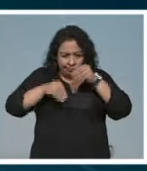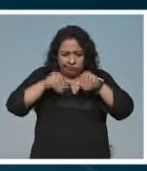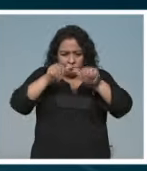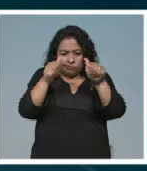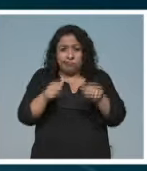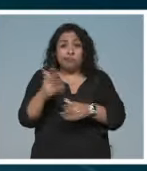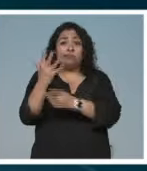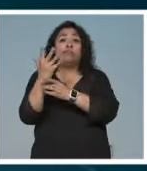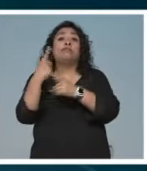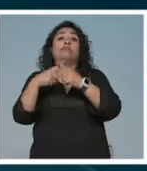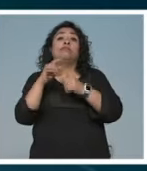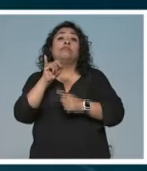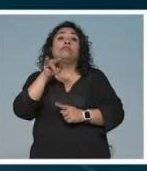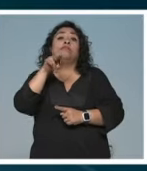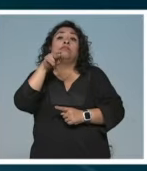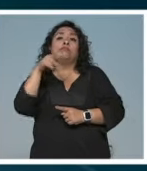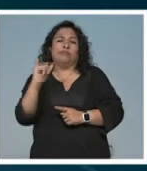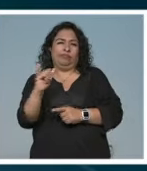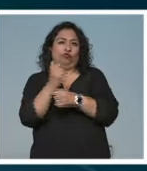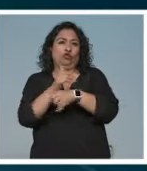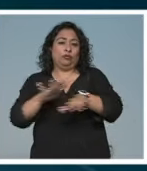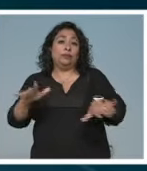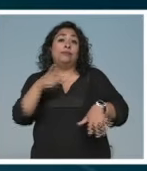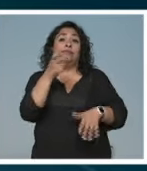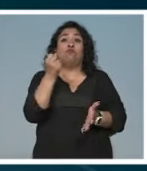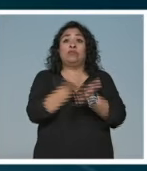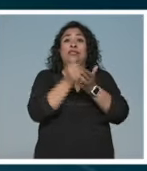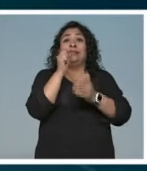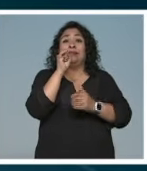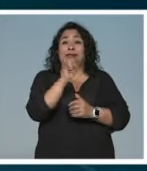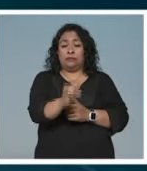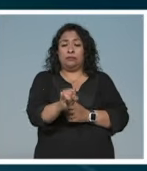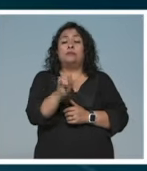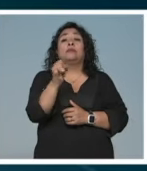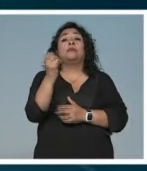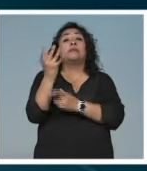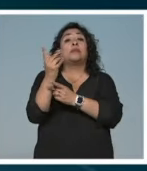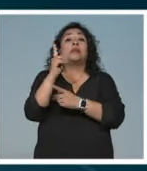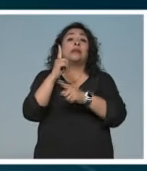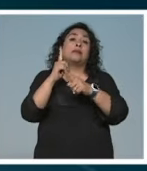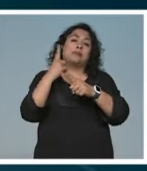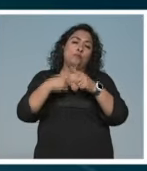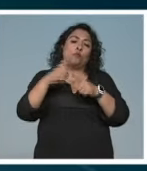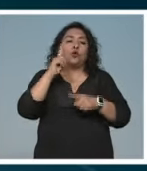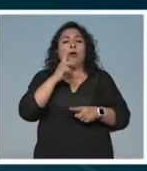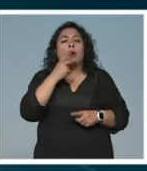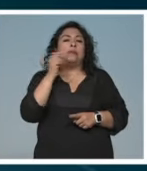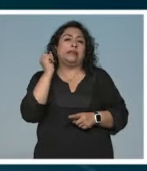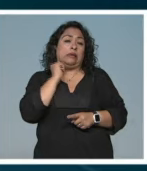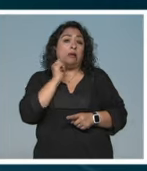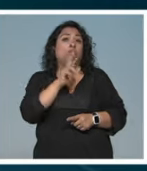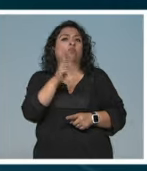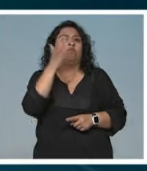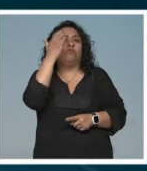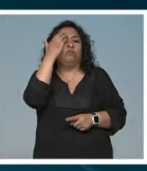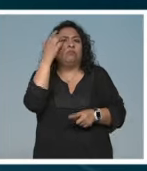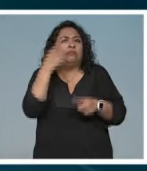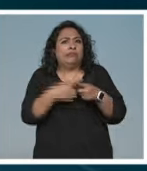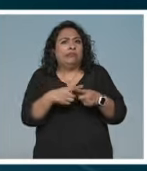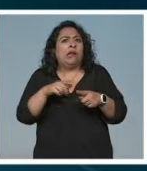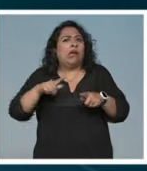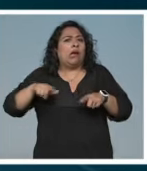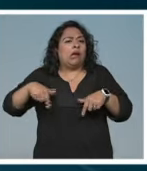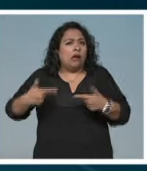con datos del INEGI? Con la aprobación de este dictamen, señalaron las y los senadores, se reconoce a aquellos que a través